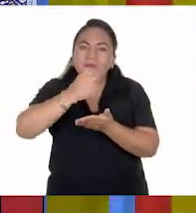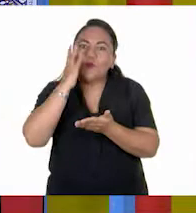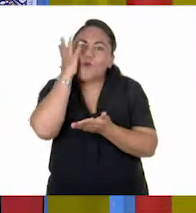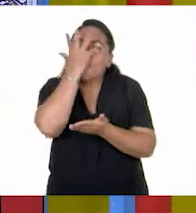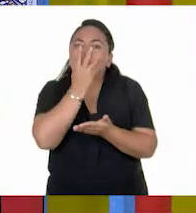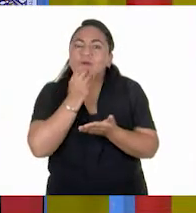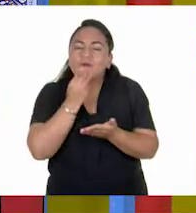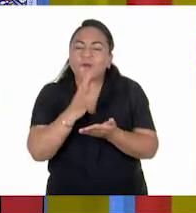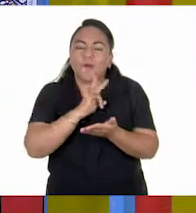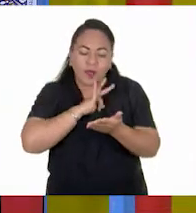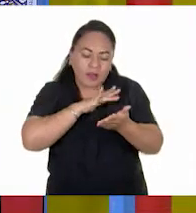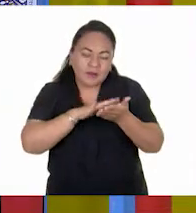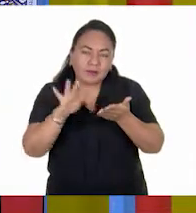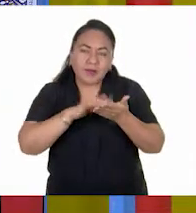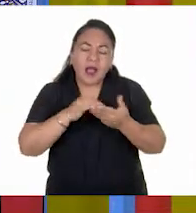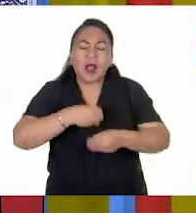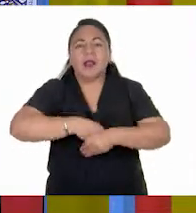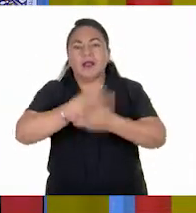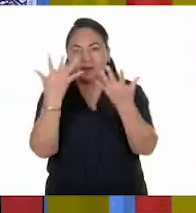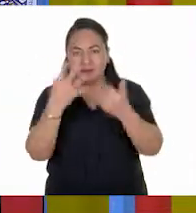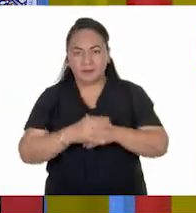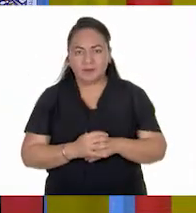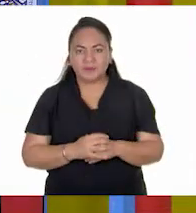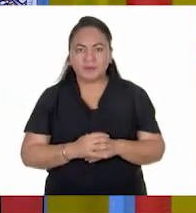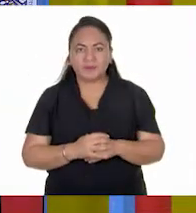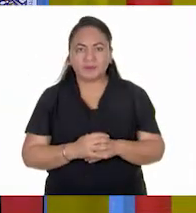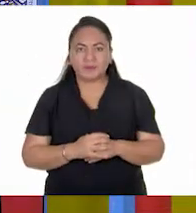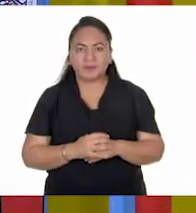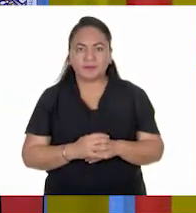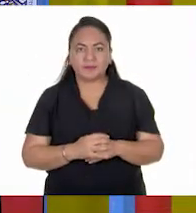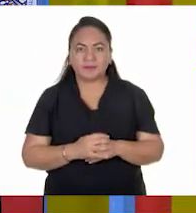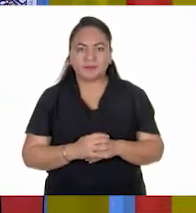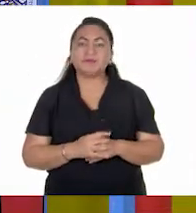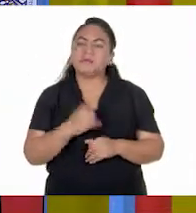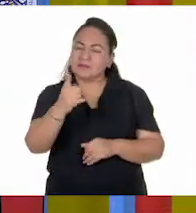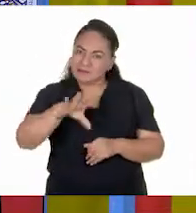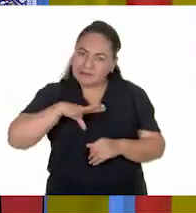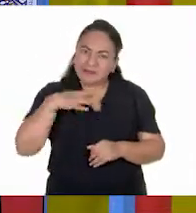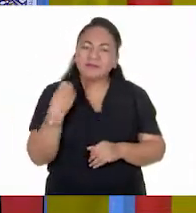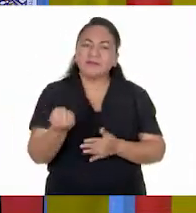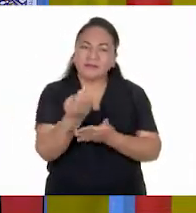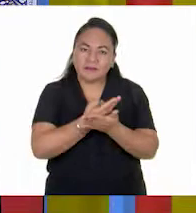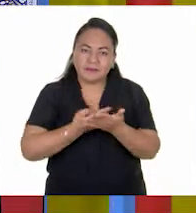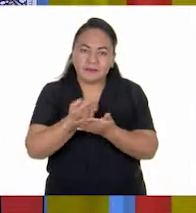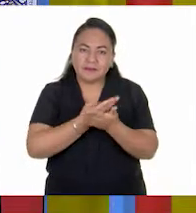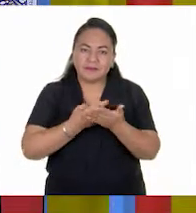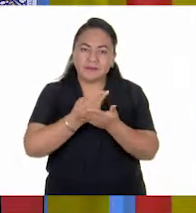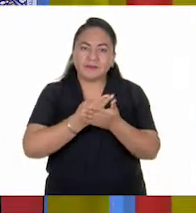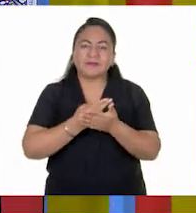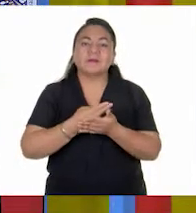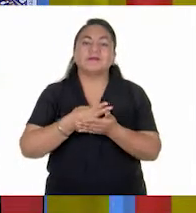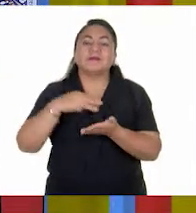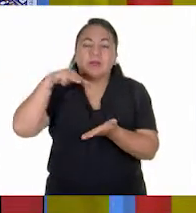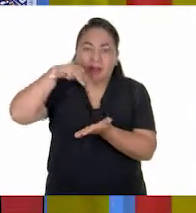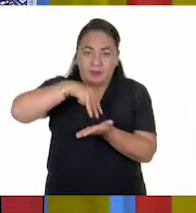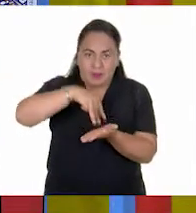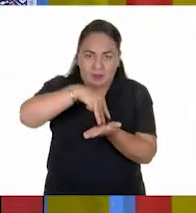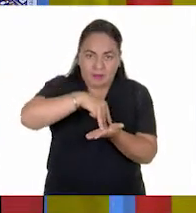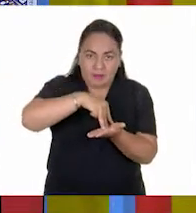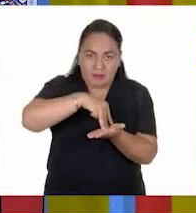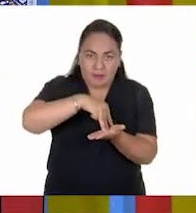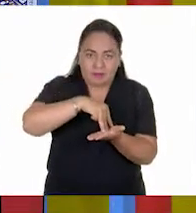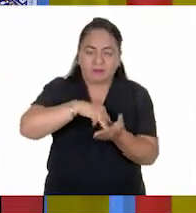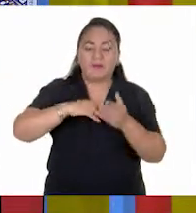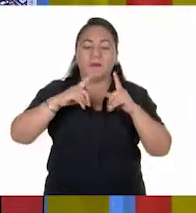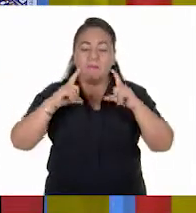y se puedan leer sin ningún problema. Vamos, intenta dibujar un tenedor, un